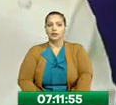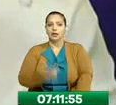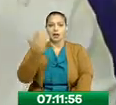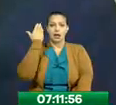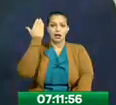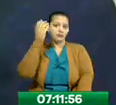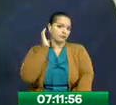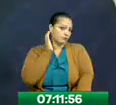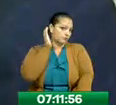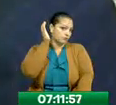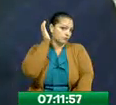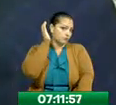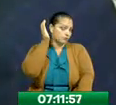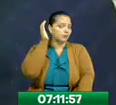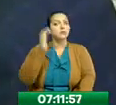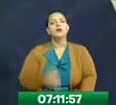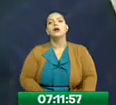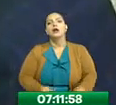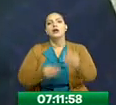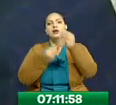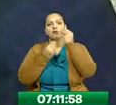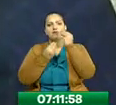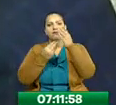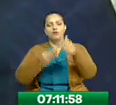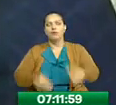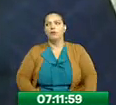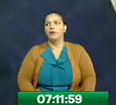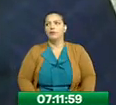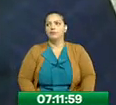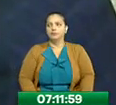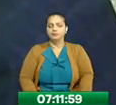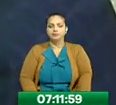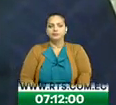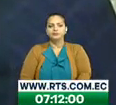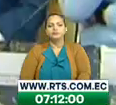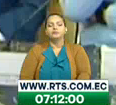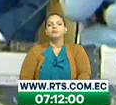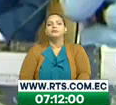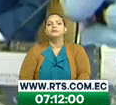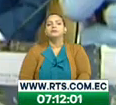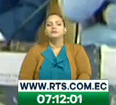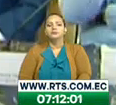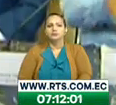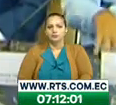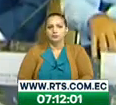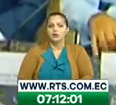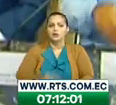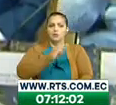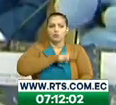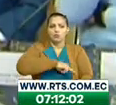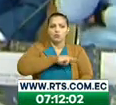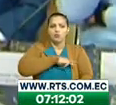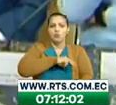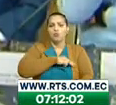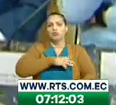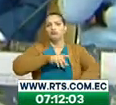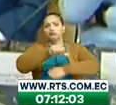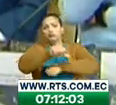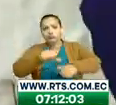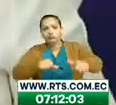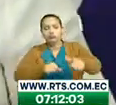Puerto detalló que la postura del ministerio es un castigo hacia las administraciones municipales que están realizando bien su